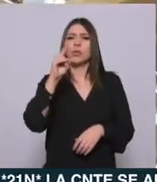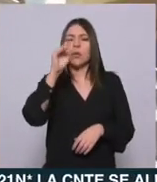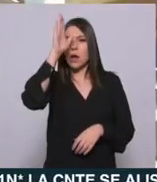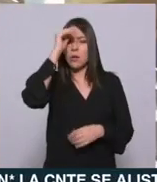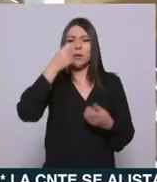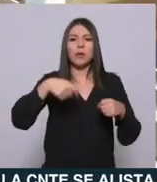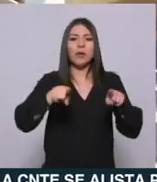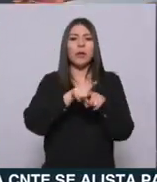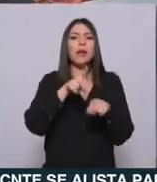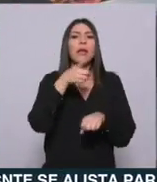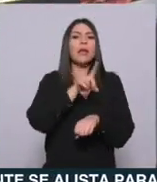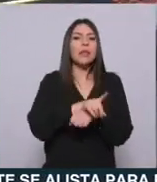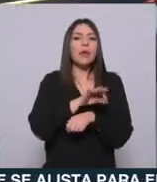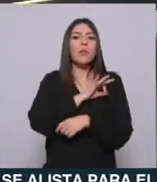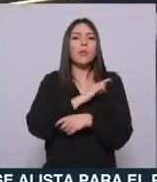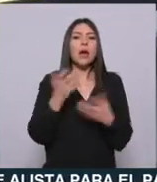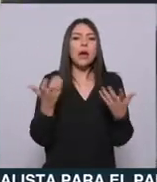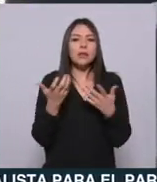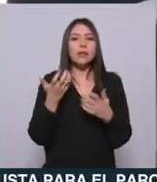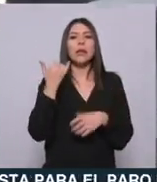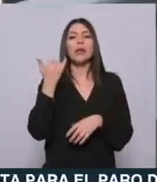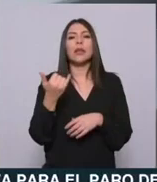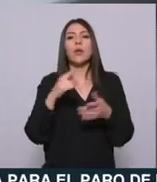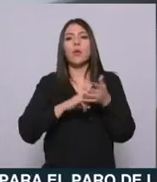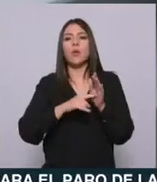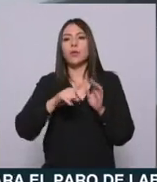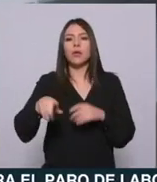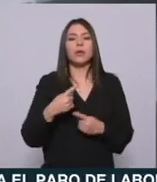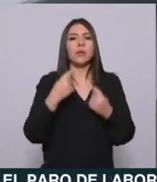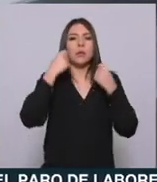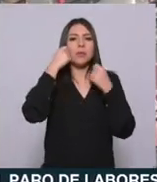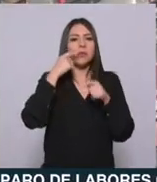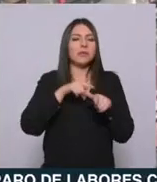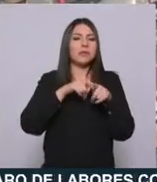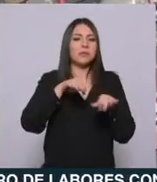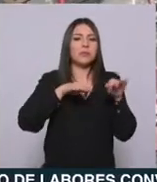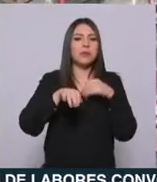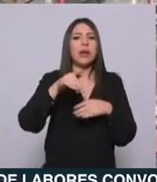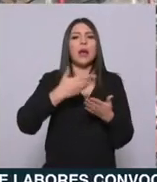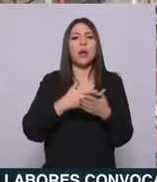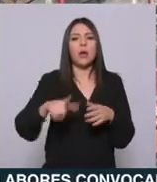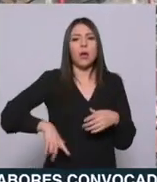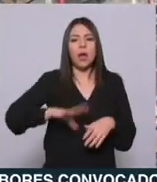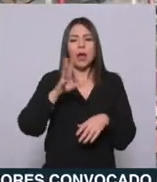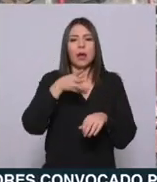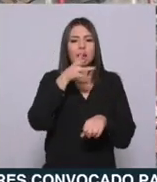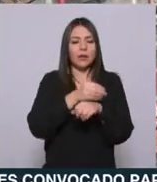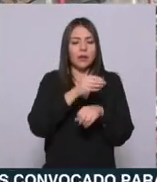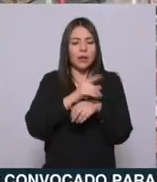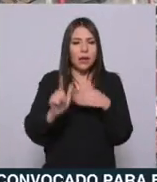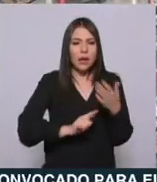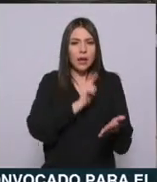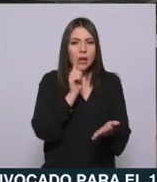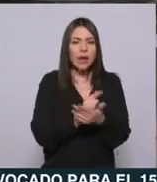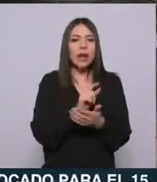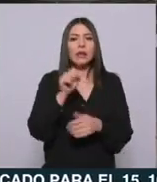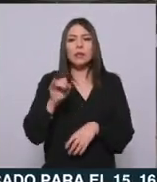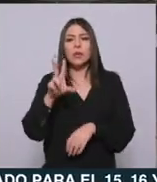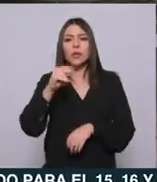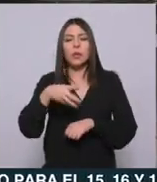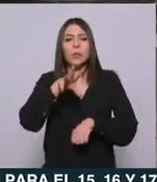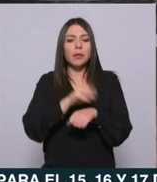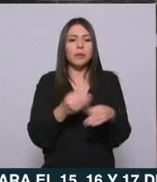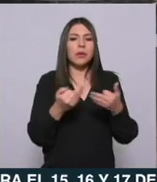horarios y días permitidos. Asimismo señalaron que desde el gobierno se han modificado leyes, uso de suelo, reglamento y normas y sin